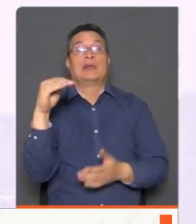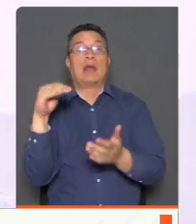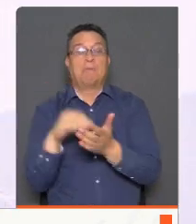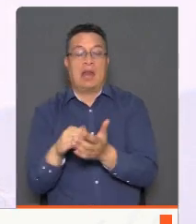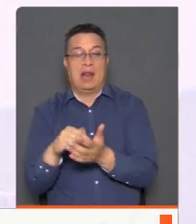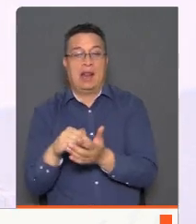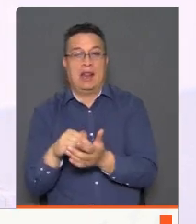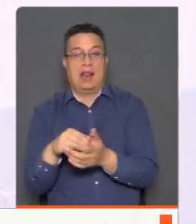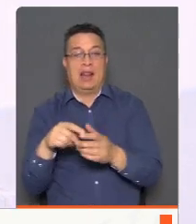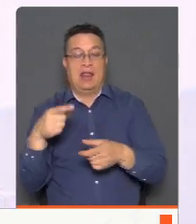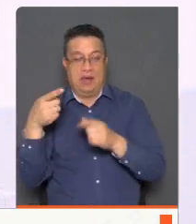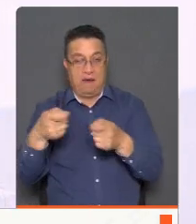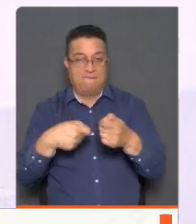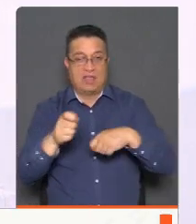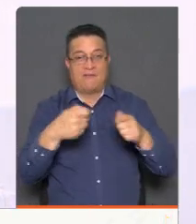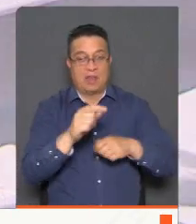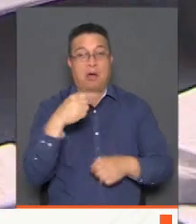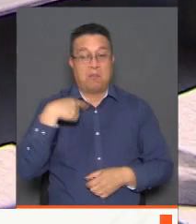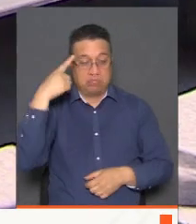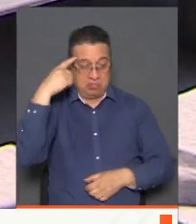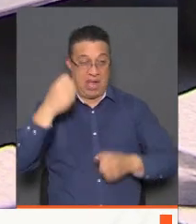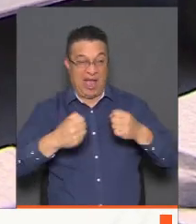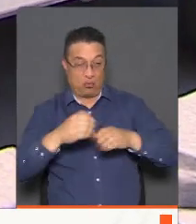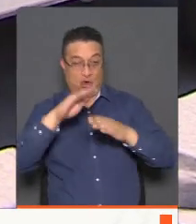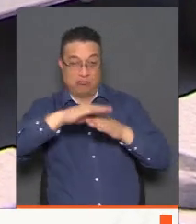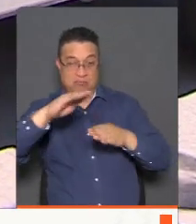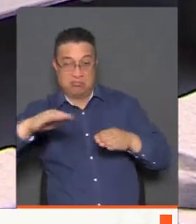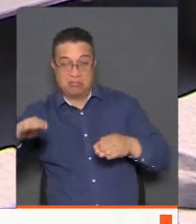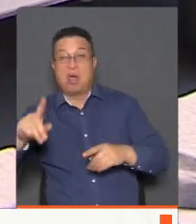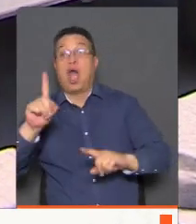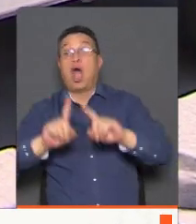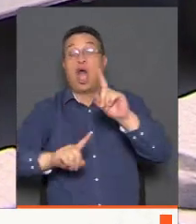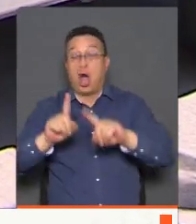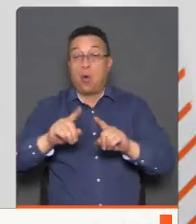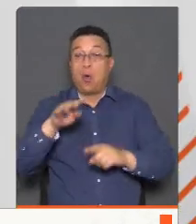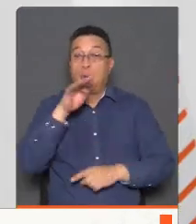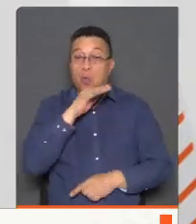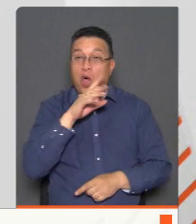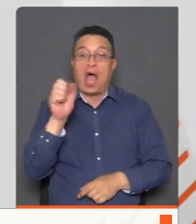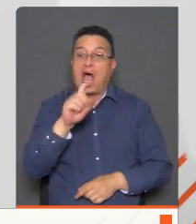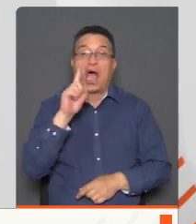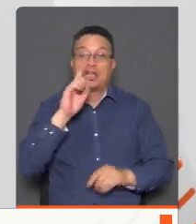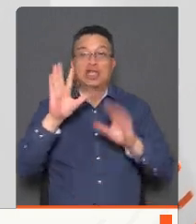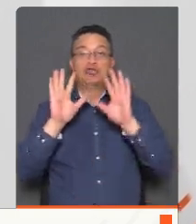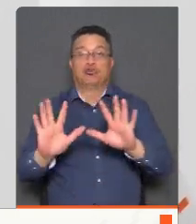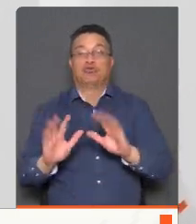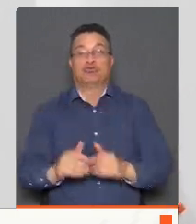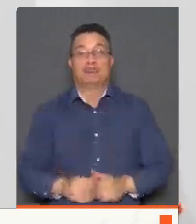y aunque se pensó para los autos estacionados, algunos lo usan así.